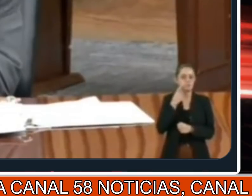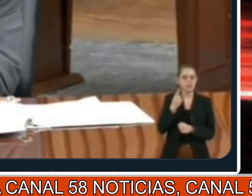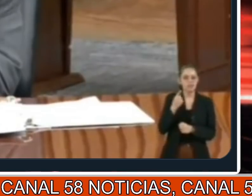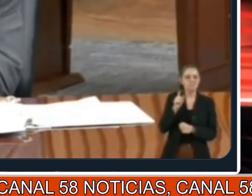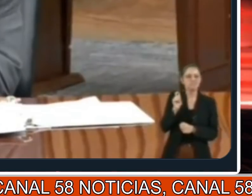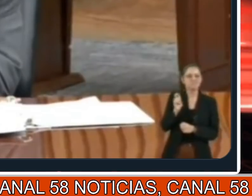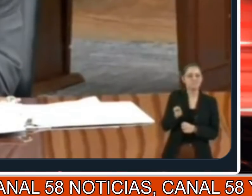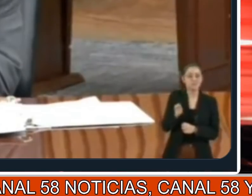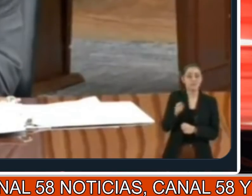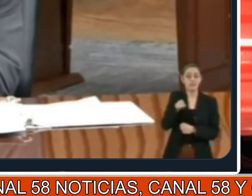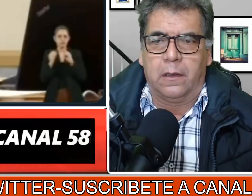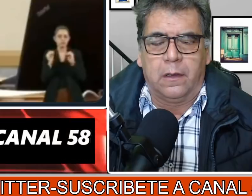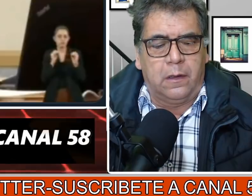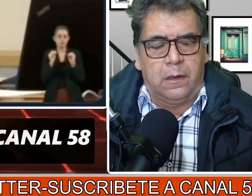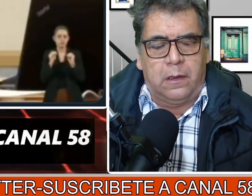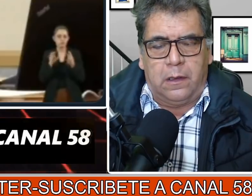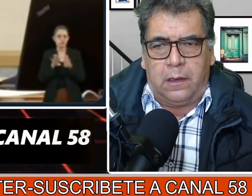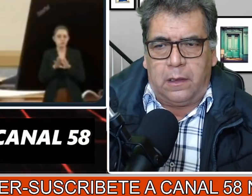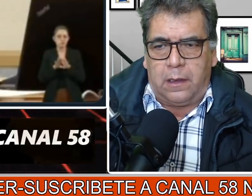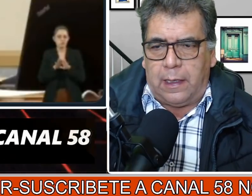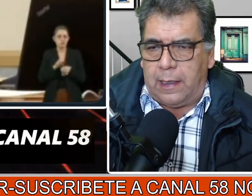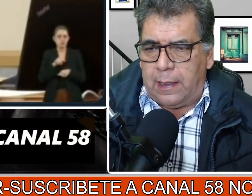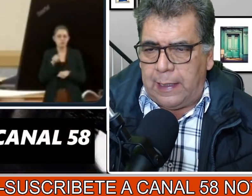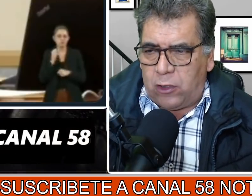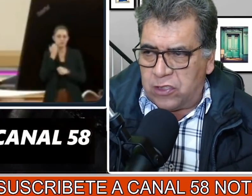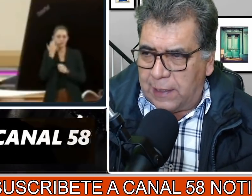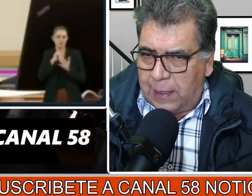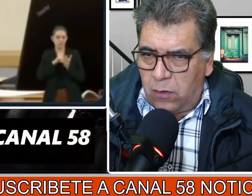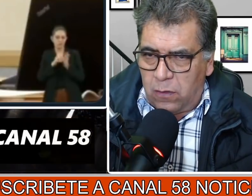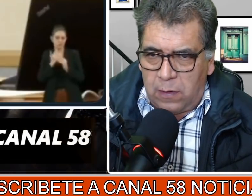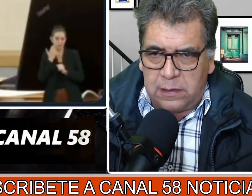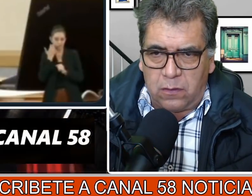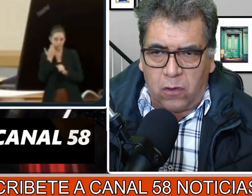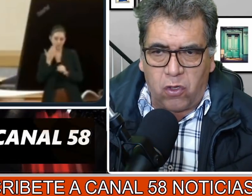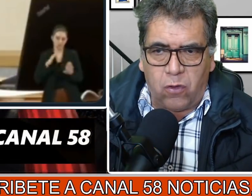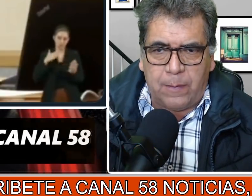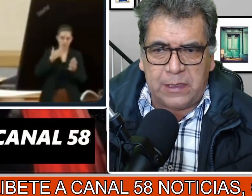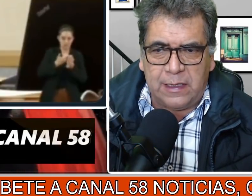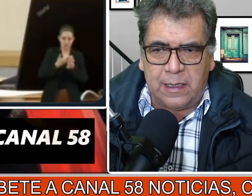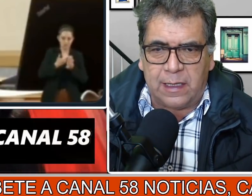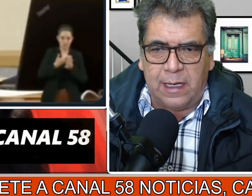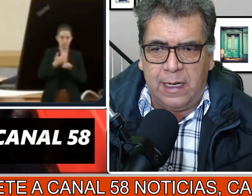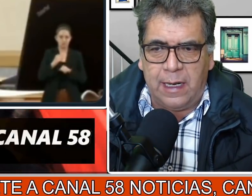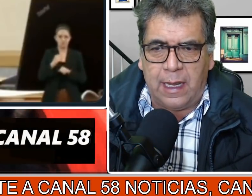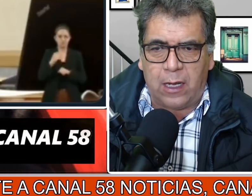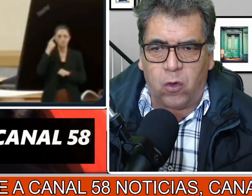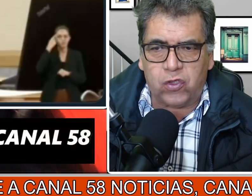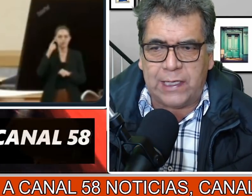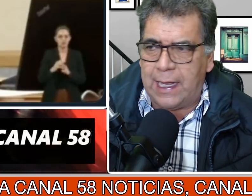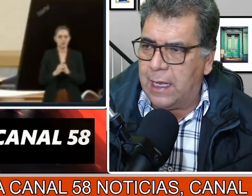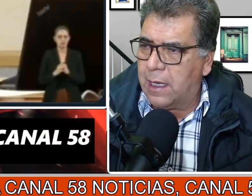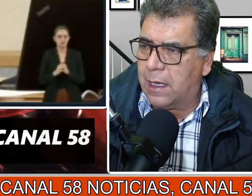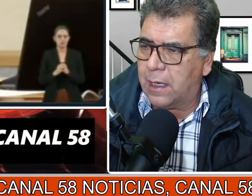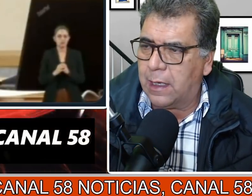representa la voluntad de... El consejero Lorenzo Córdoba, presidente del INE,